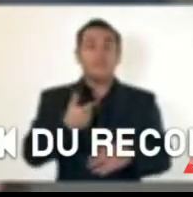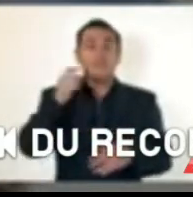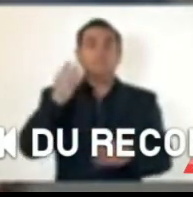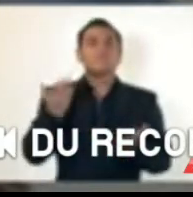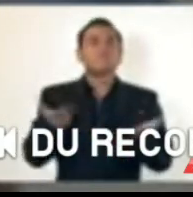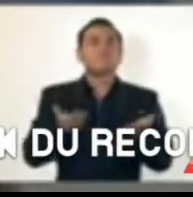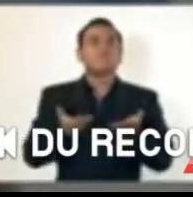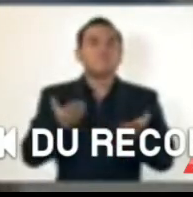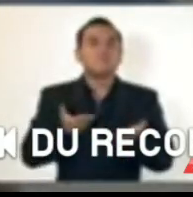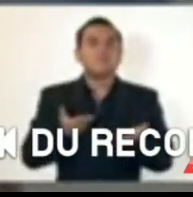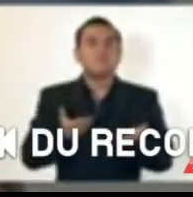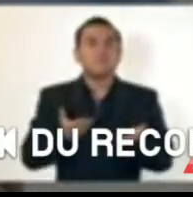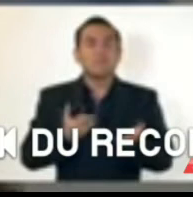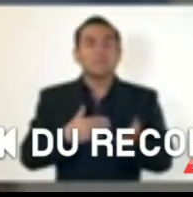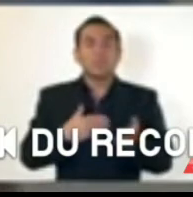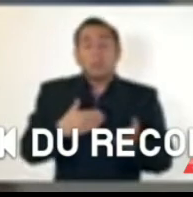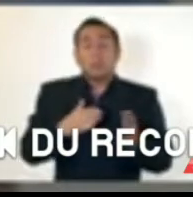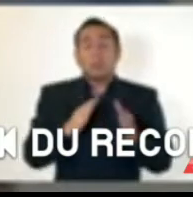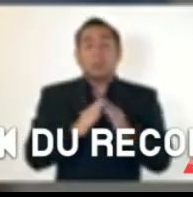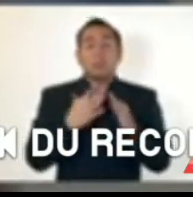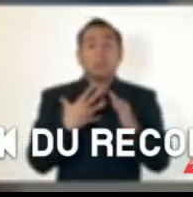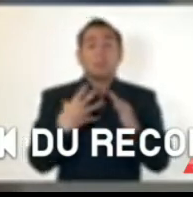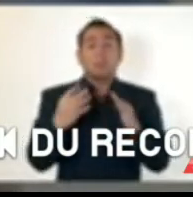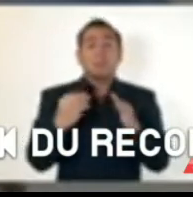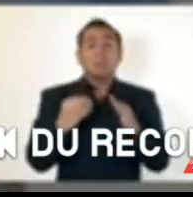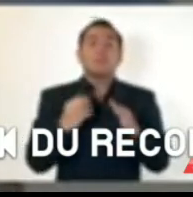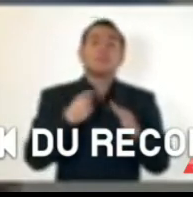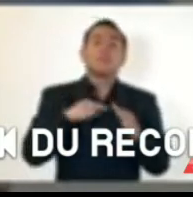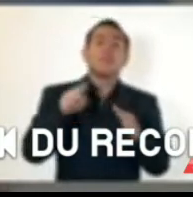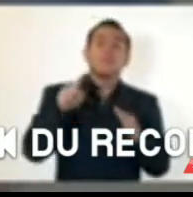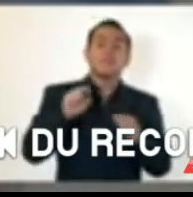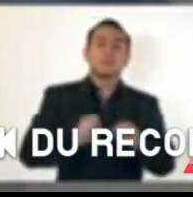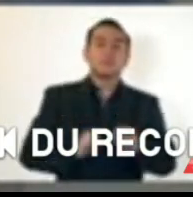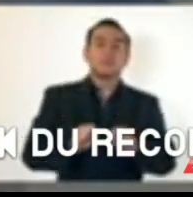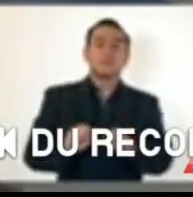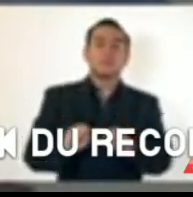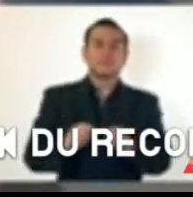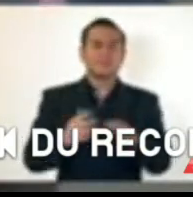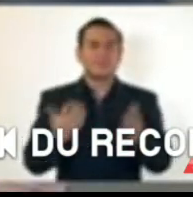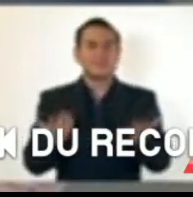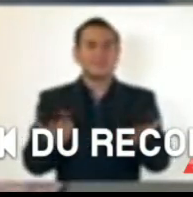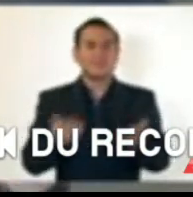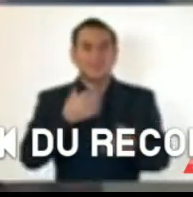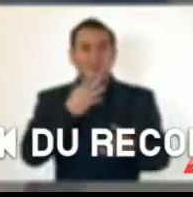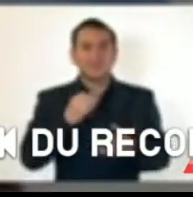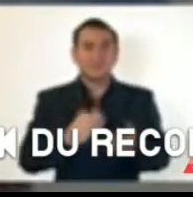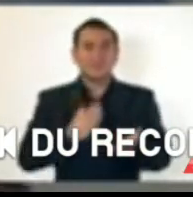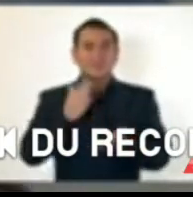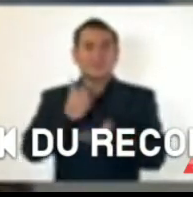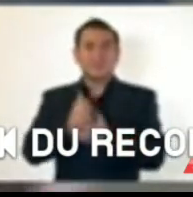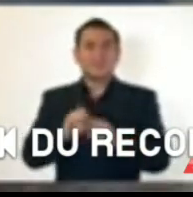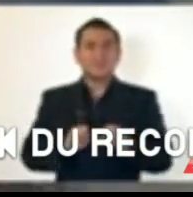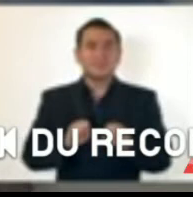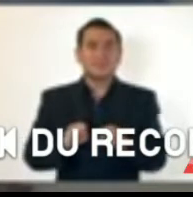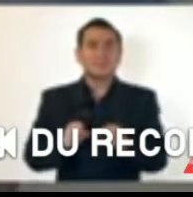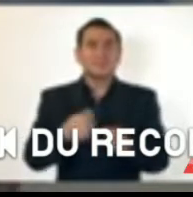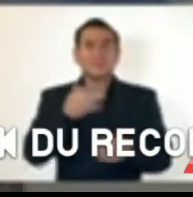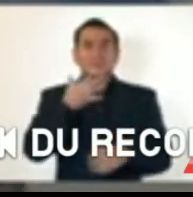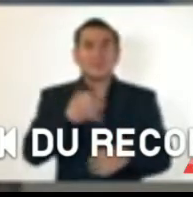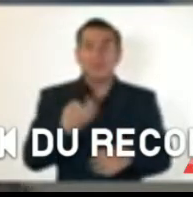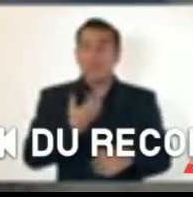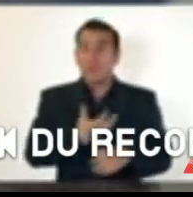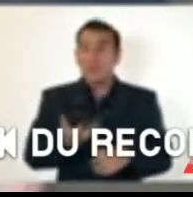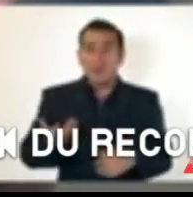día, gente con poder adquisitivo que dice, ah, se me acabó el cartón de huevos, voy a ir al supermercado. Y ahí va al supermercado teniendo poder adquisitivo, teniendo